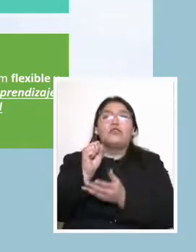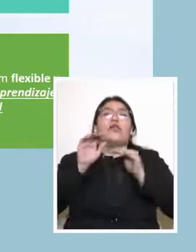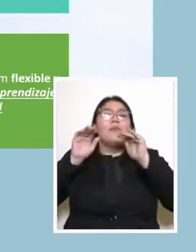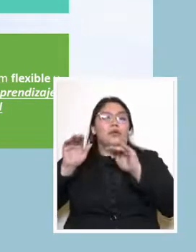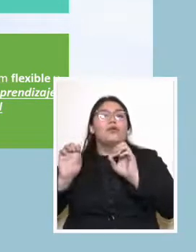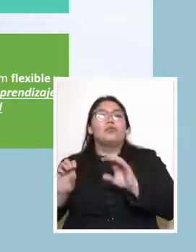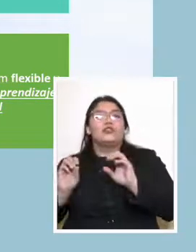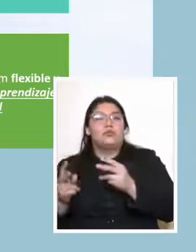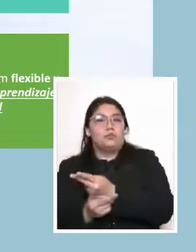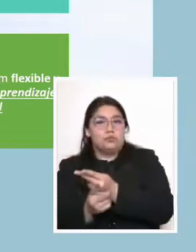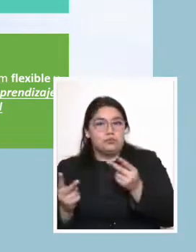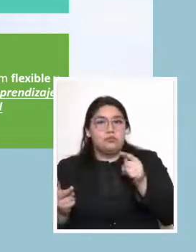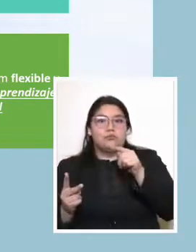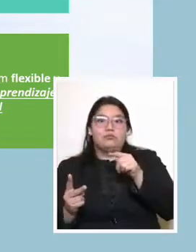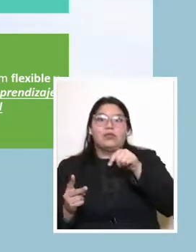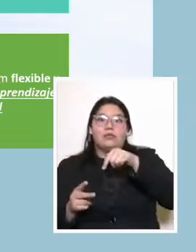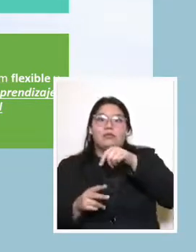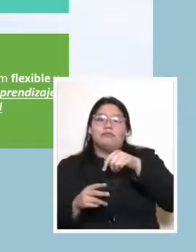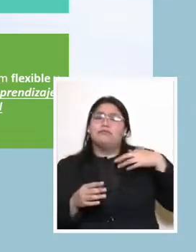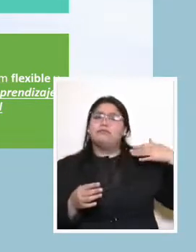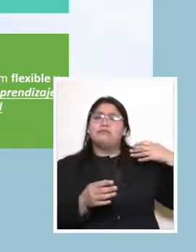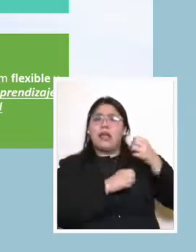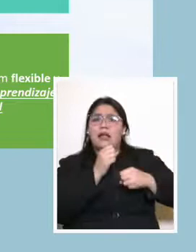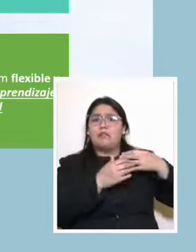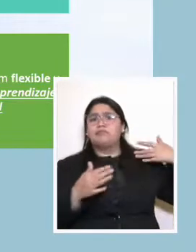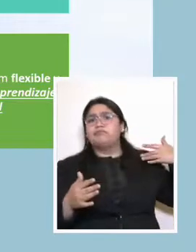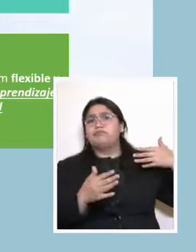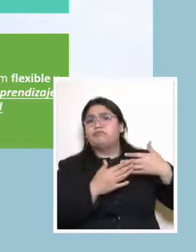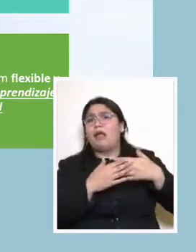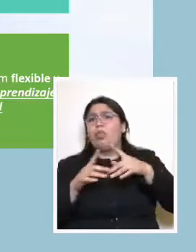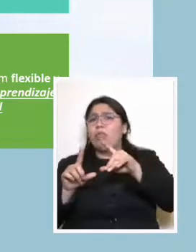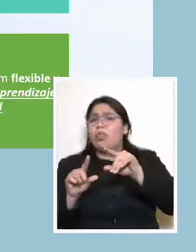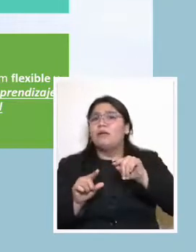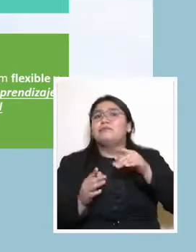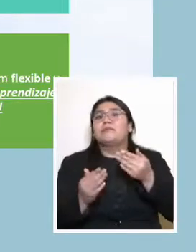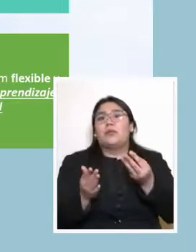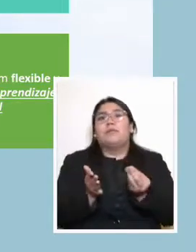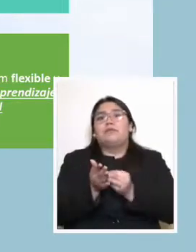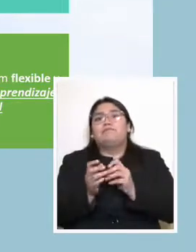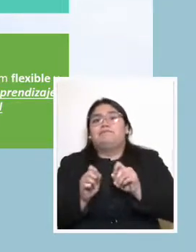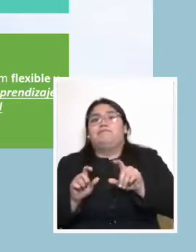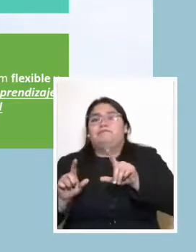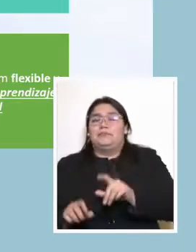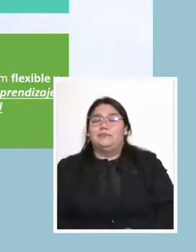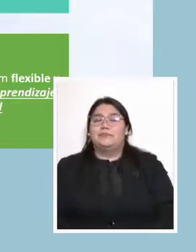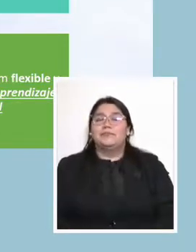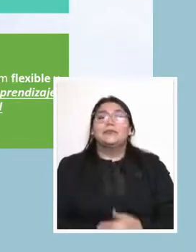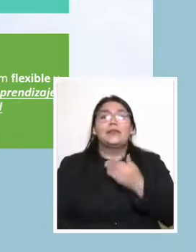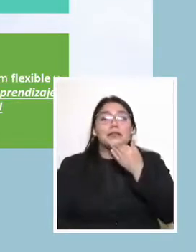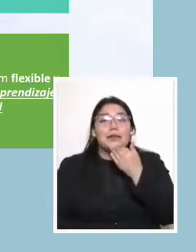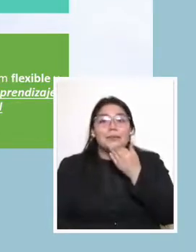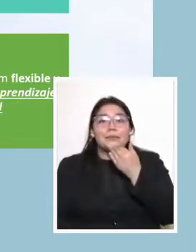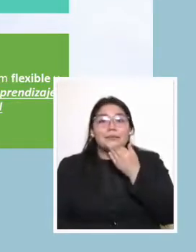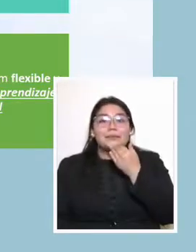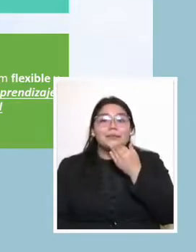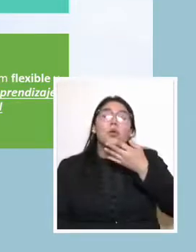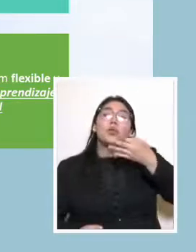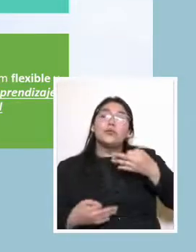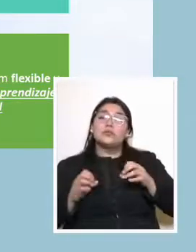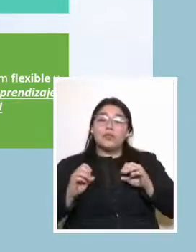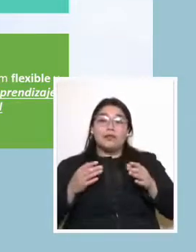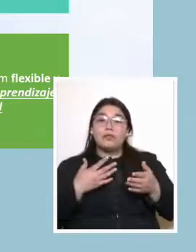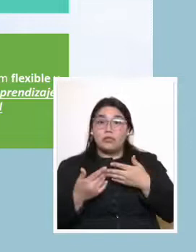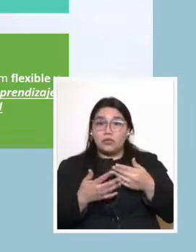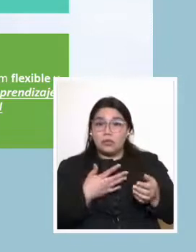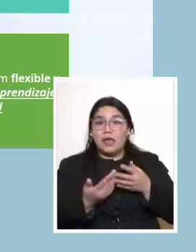cierto?, muy mermado en los últimos años y que tenemos que ser capaces de restituir. La justicia educativa también se juega en la inversión que el Estado hace, ¿no?, y cómo